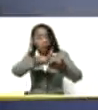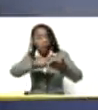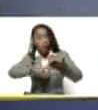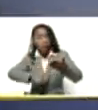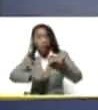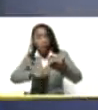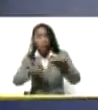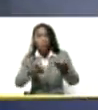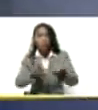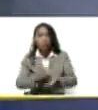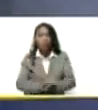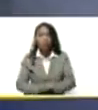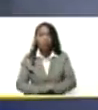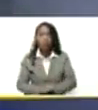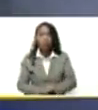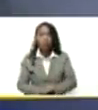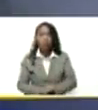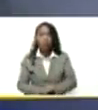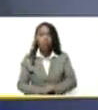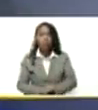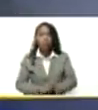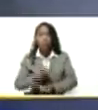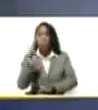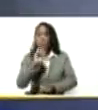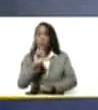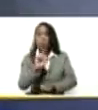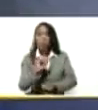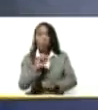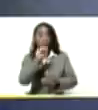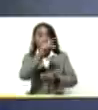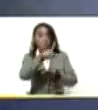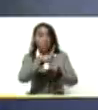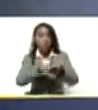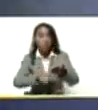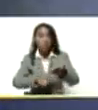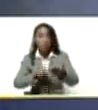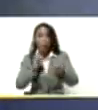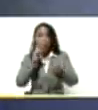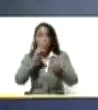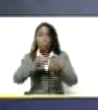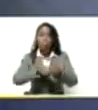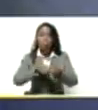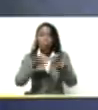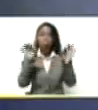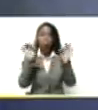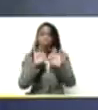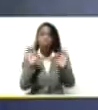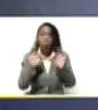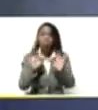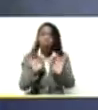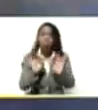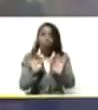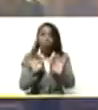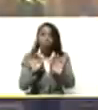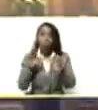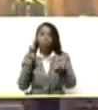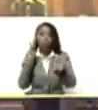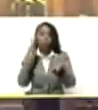los platos el 60 70 por ciento de los clave los importamos